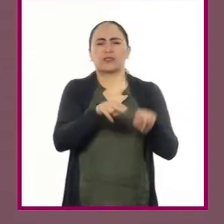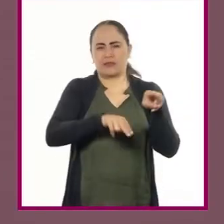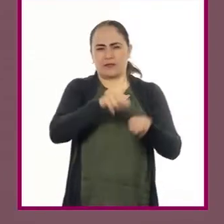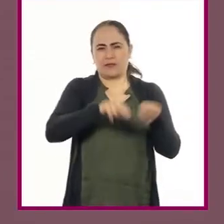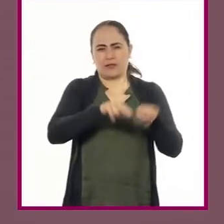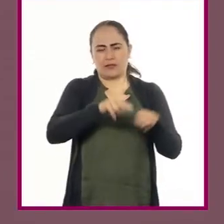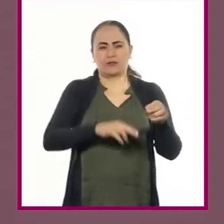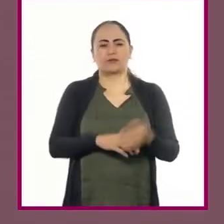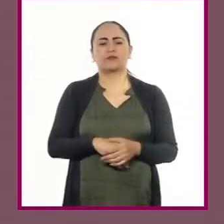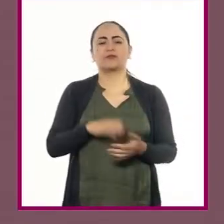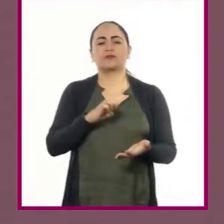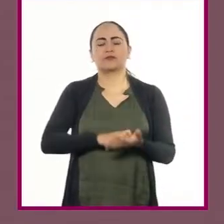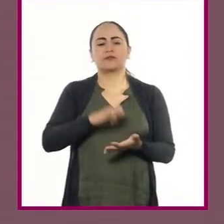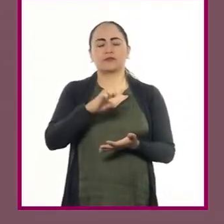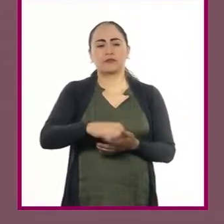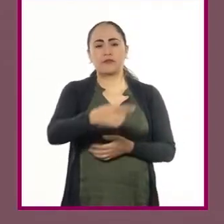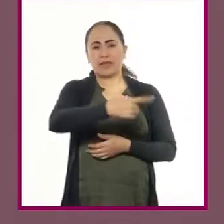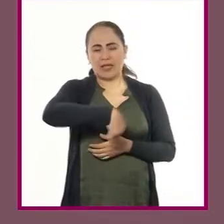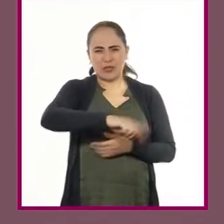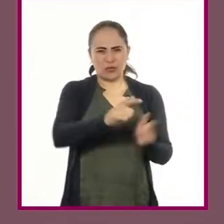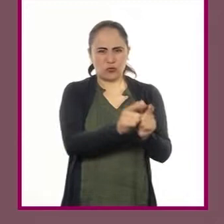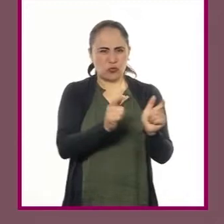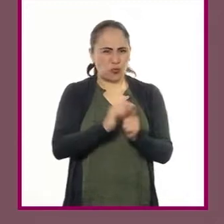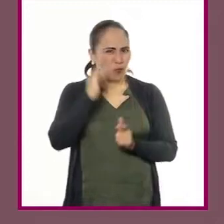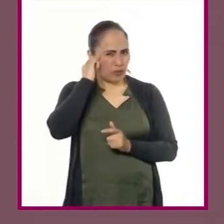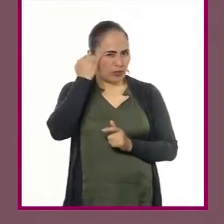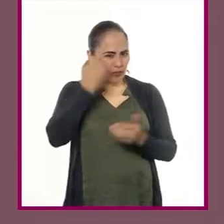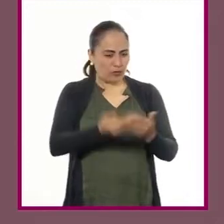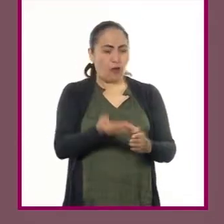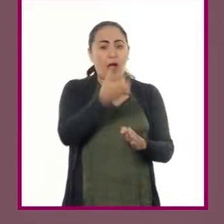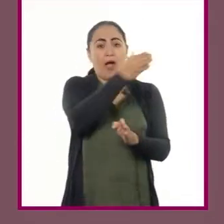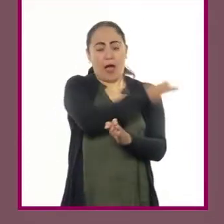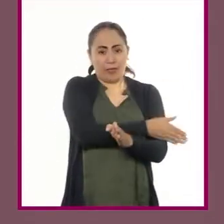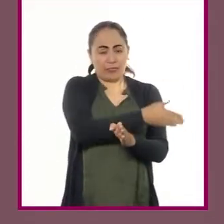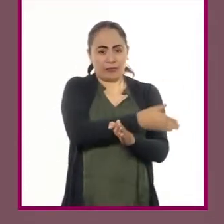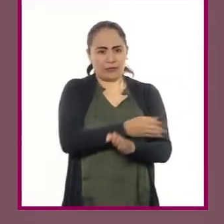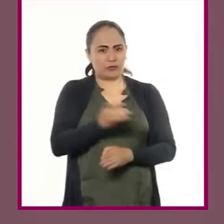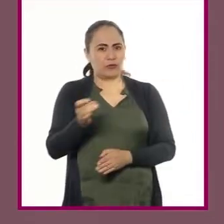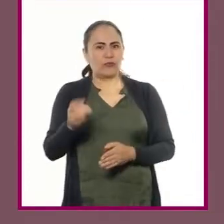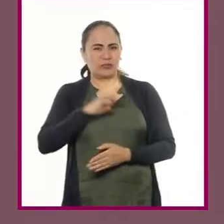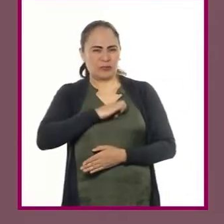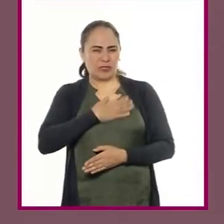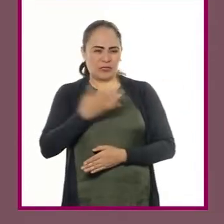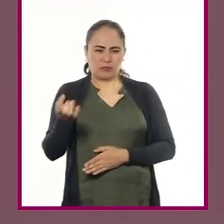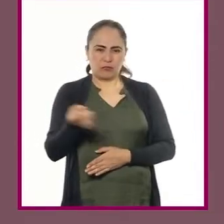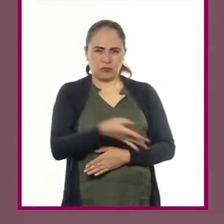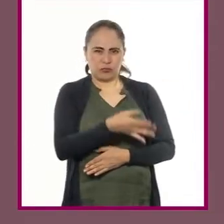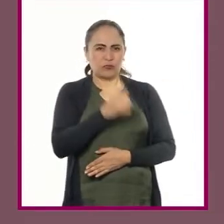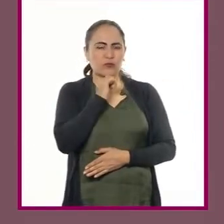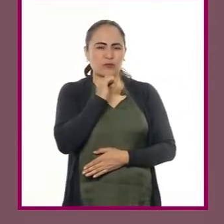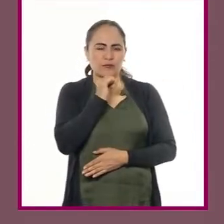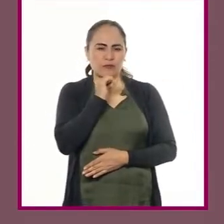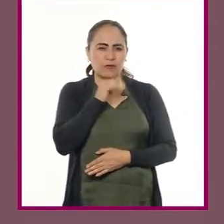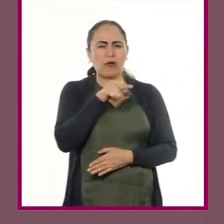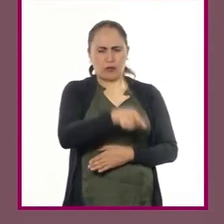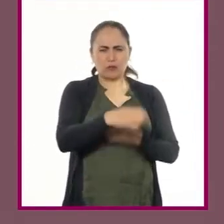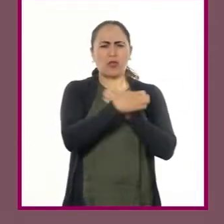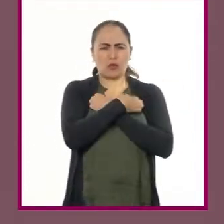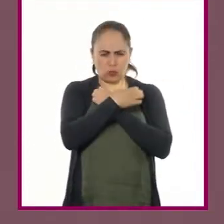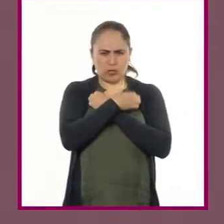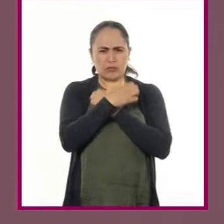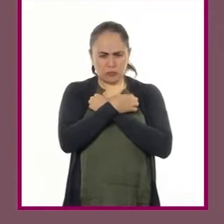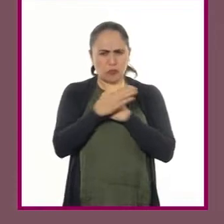que pertenecieron a la nobleza indígena antes de la conquista tuvieron acceso a la educación, se consolidaron